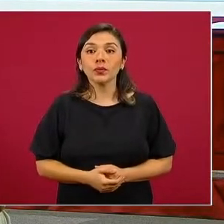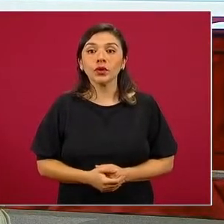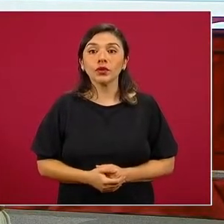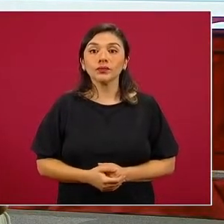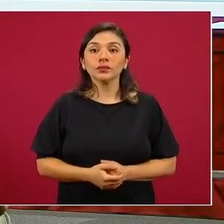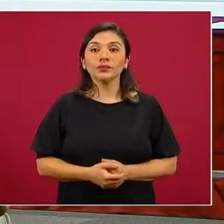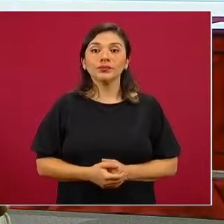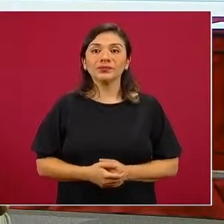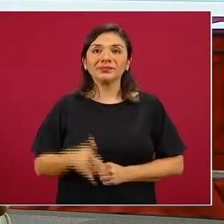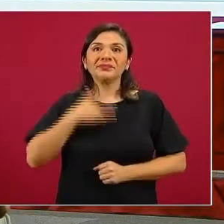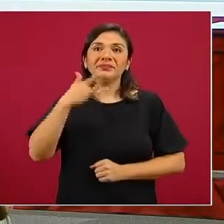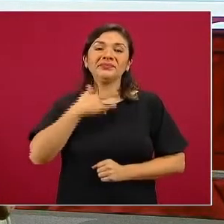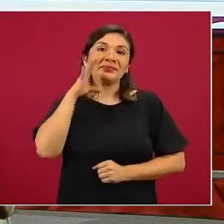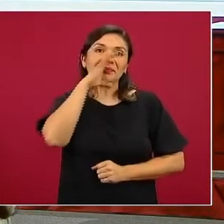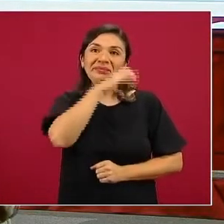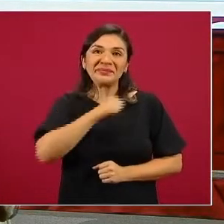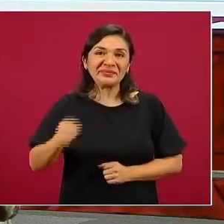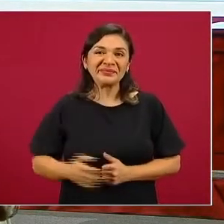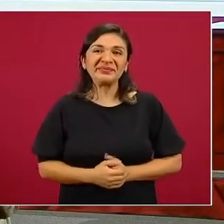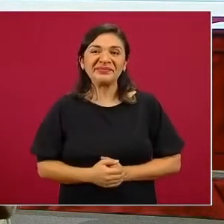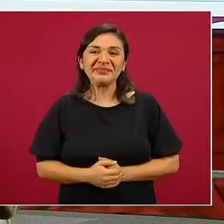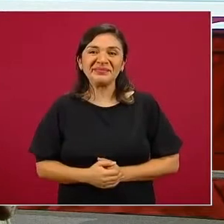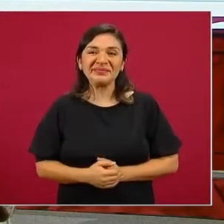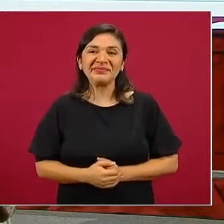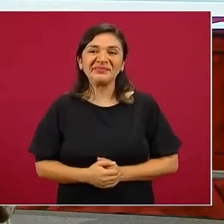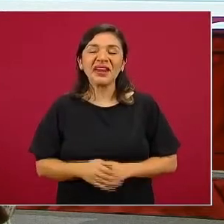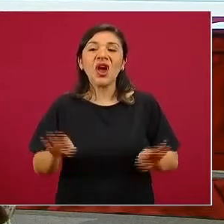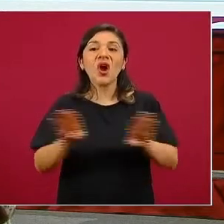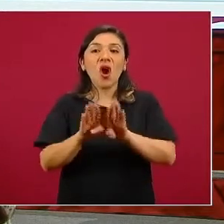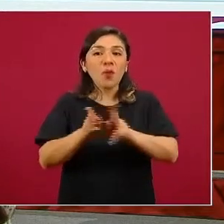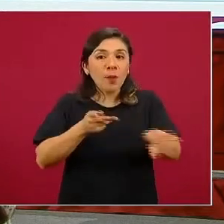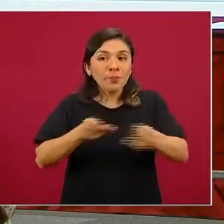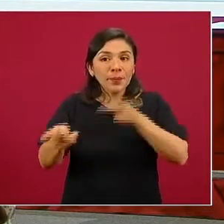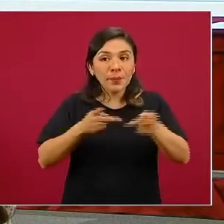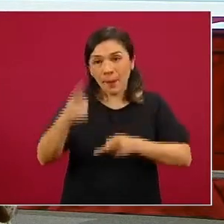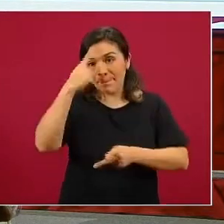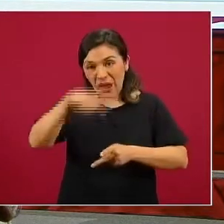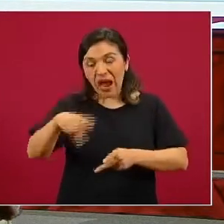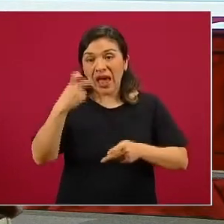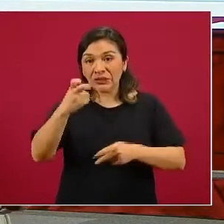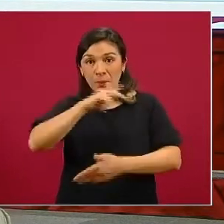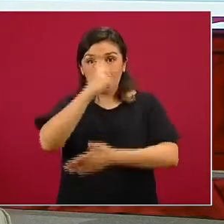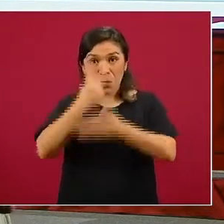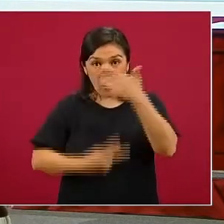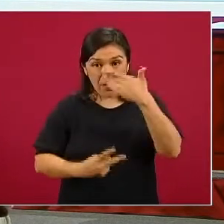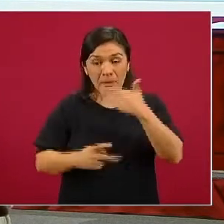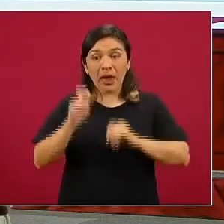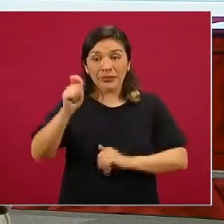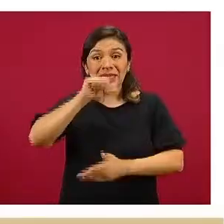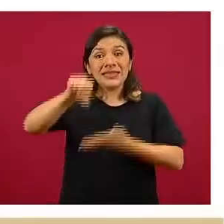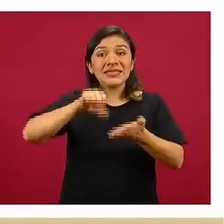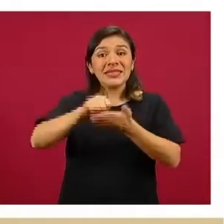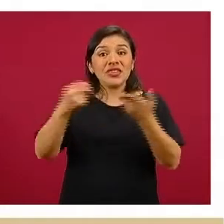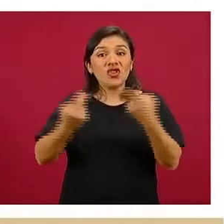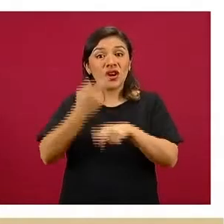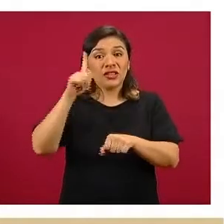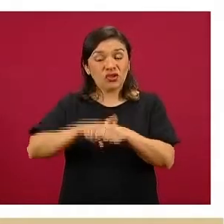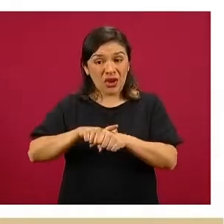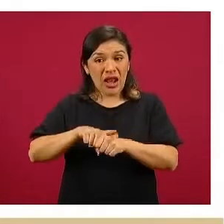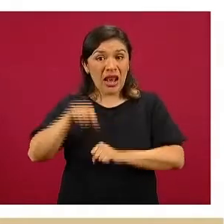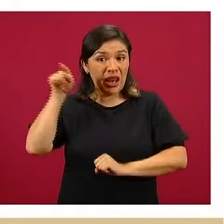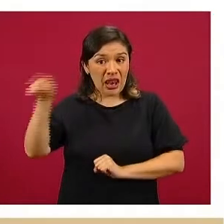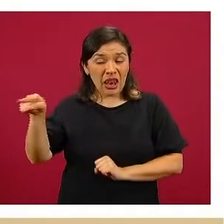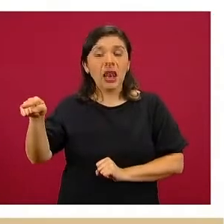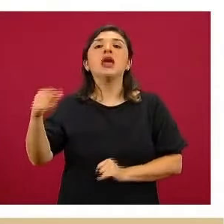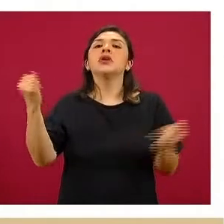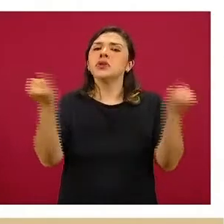¡Qué calor! El plan de reactivación de los programas de trasplantes, el Centro Nacional de Trasplantes